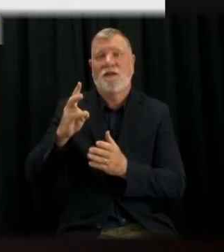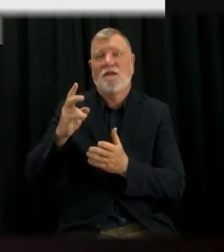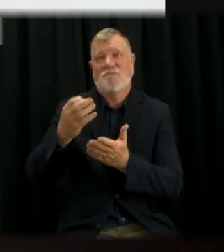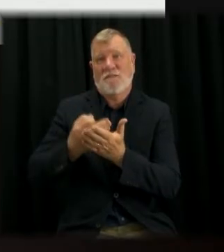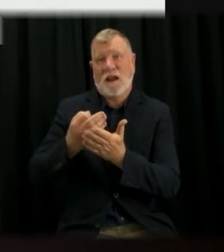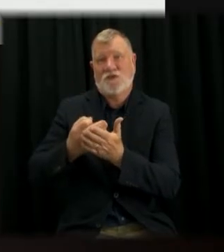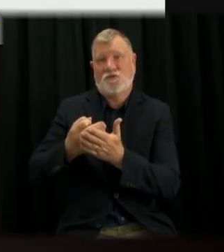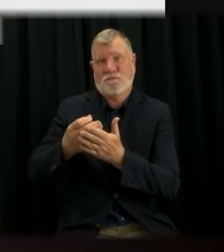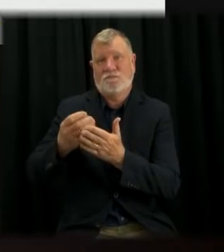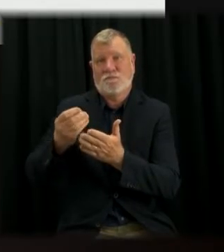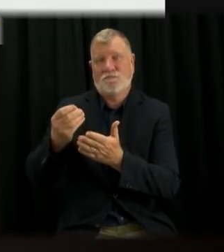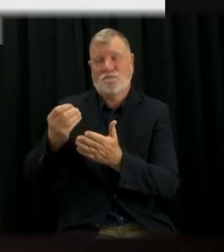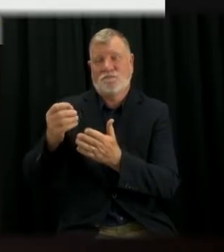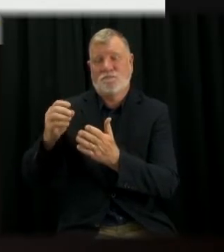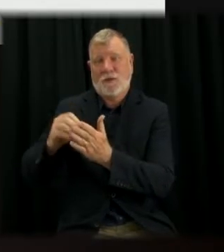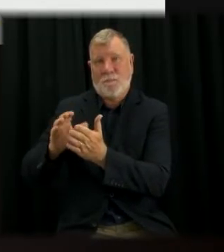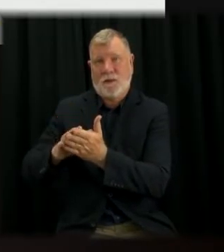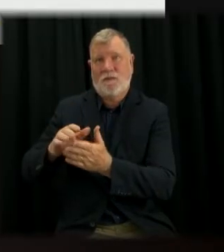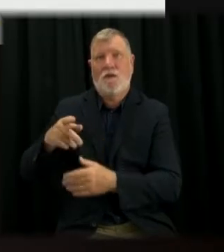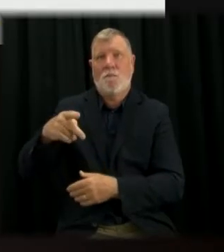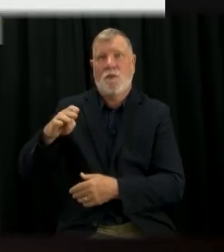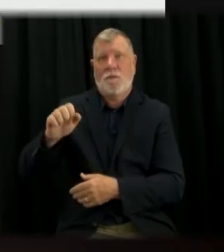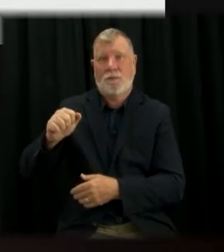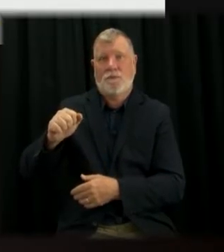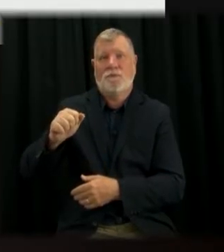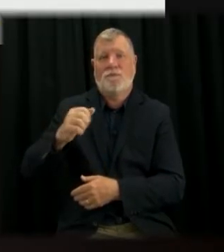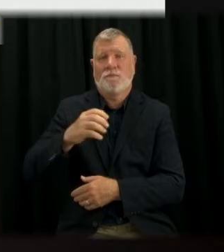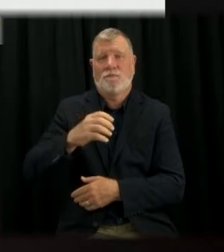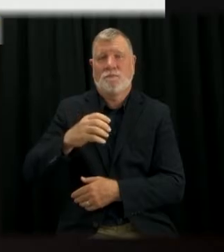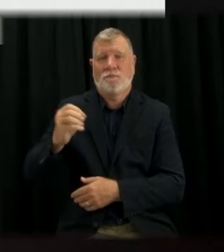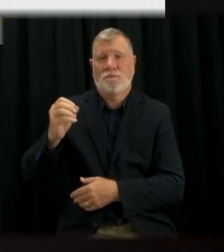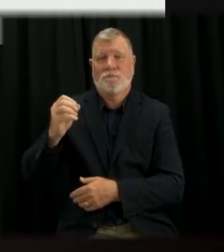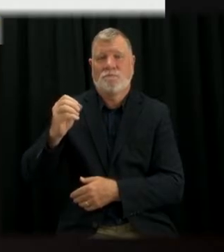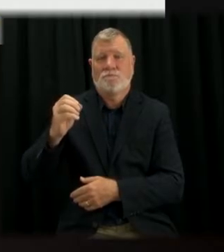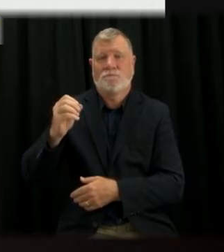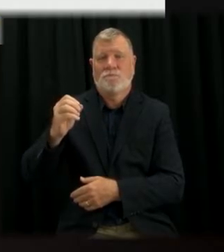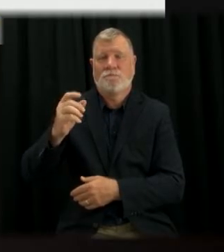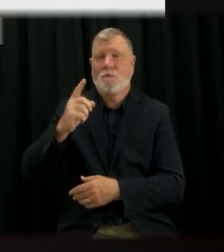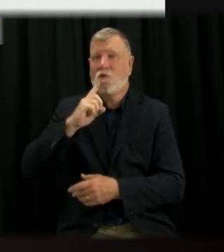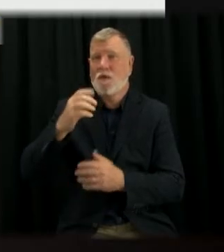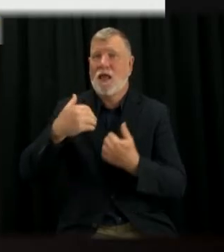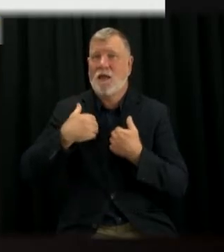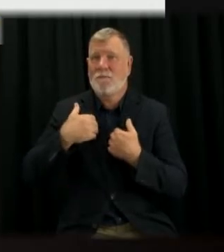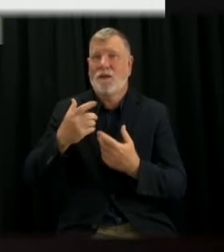de estado financiero de energía eléctrica es un elemento importante.